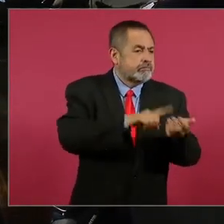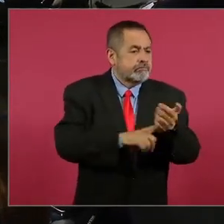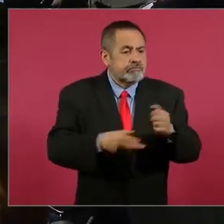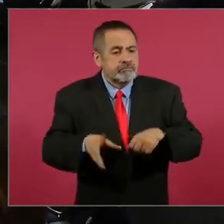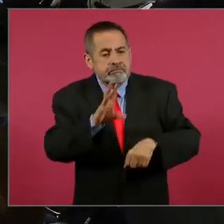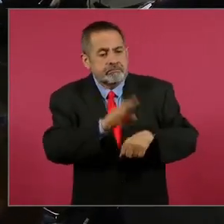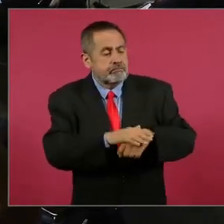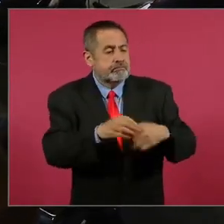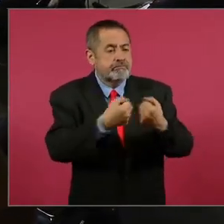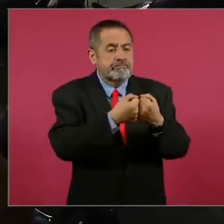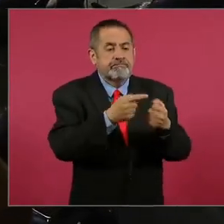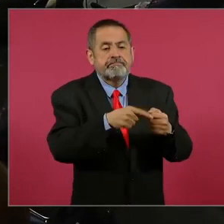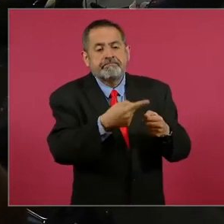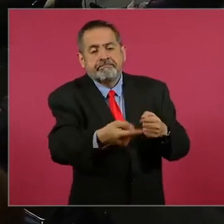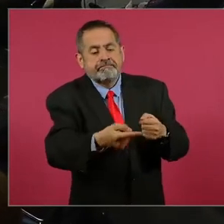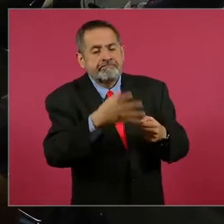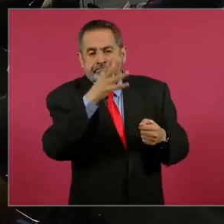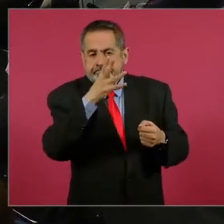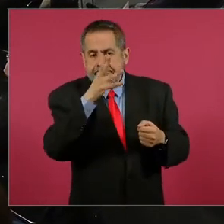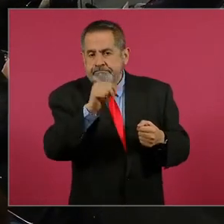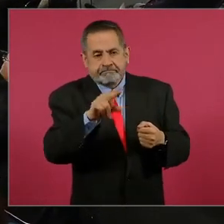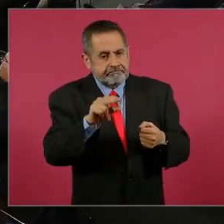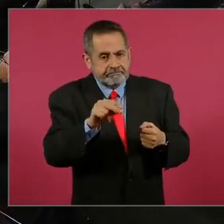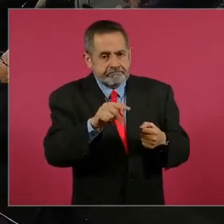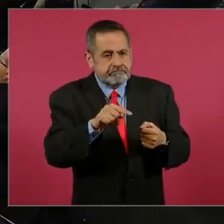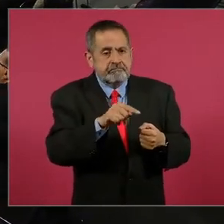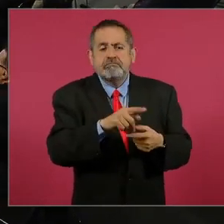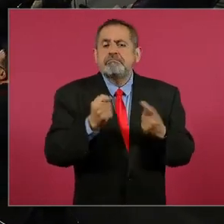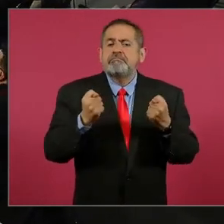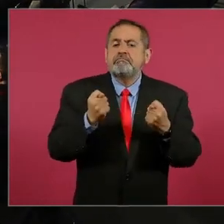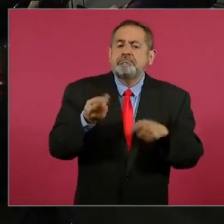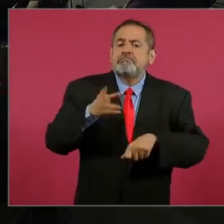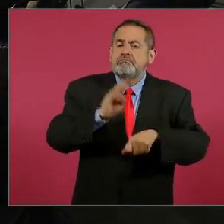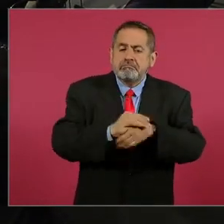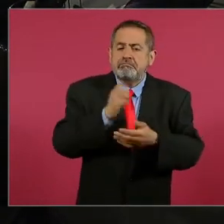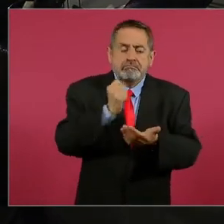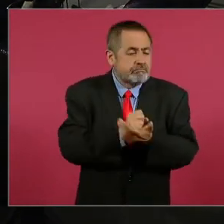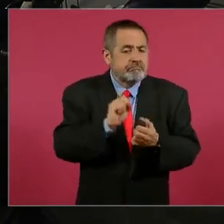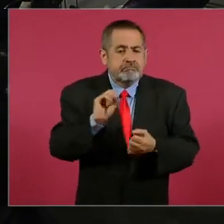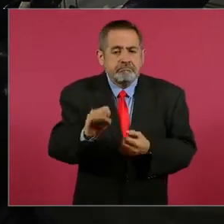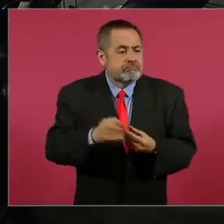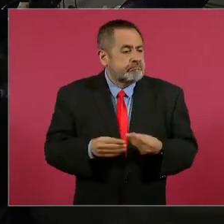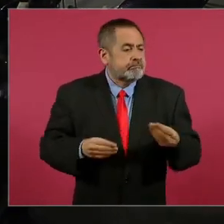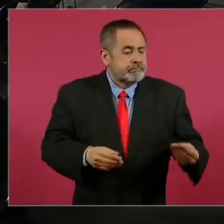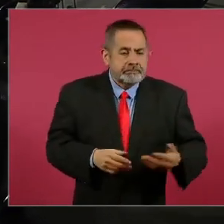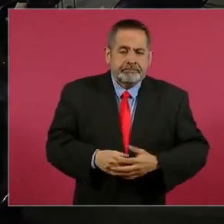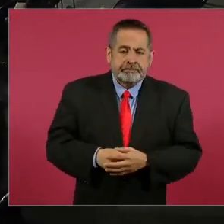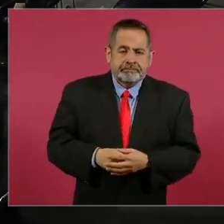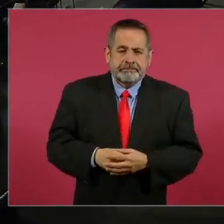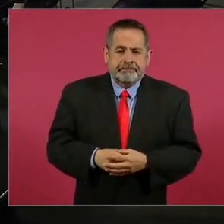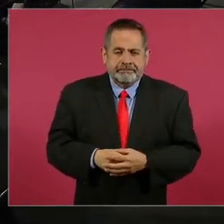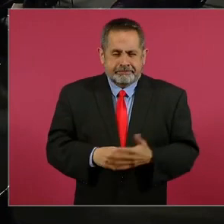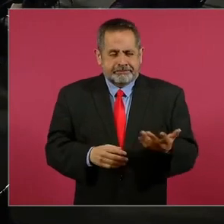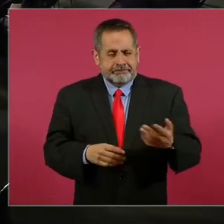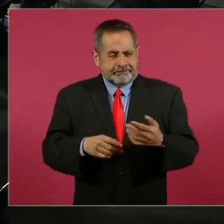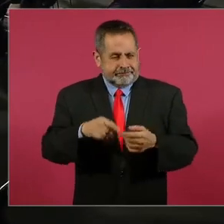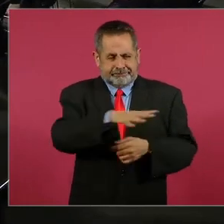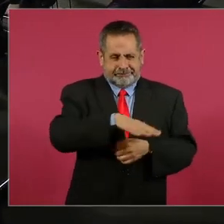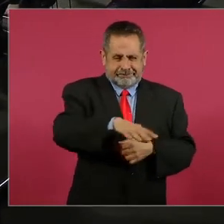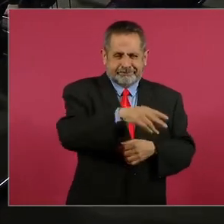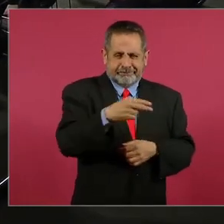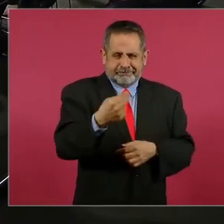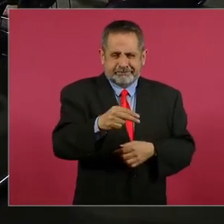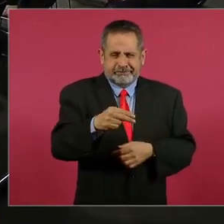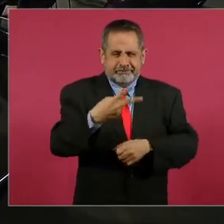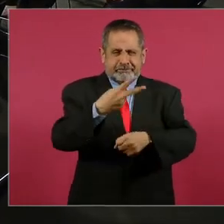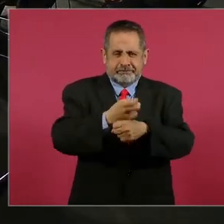concesiones colindantes con la costa. En las áreas determinadas, denominadas segunda línea,